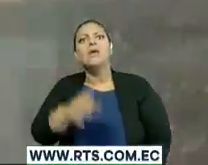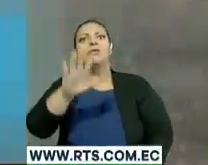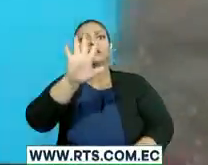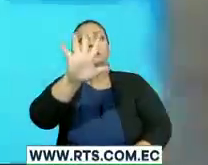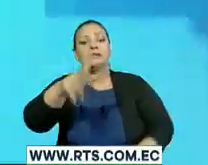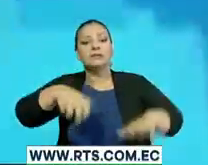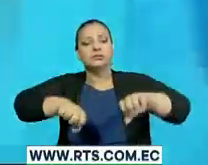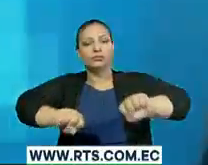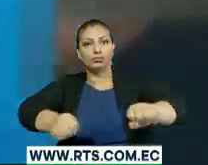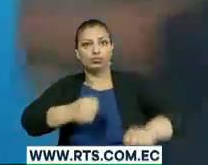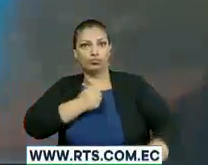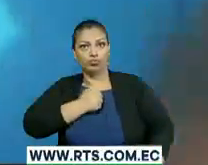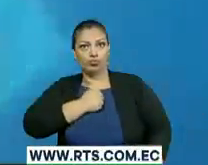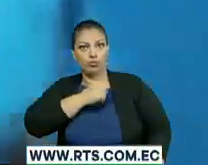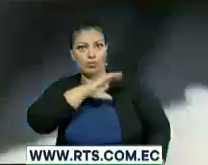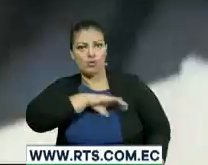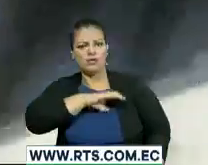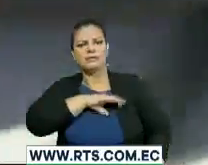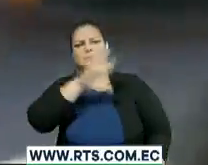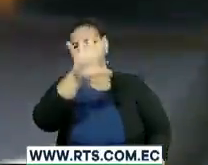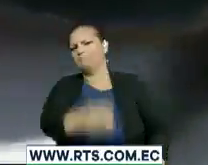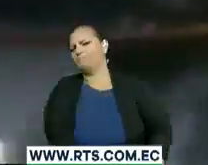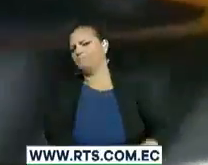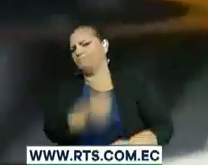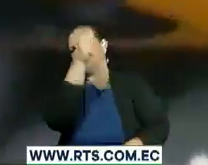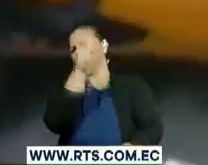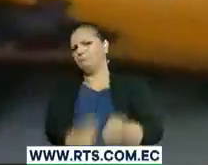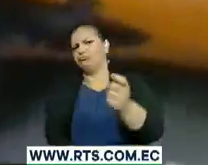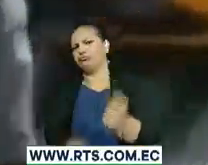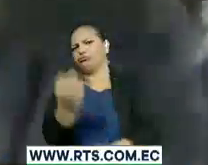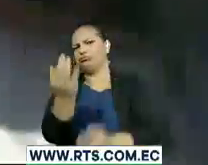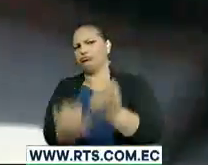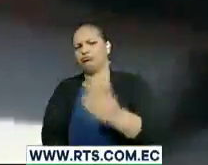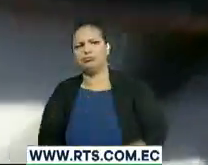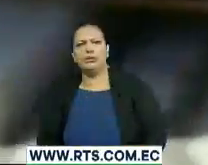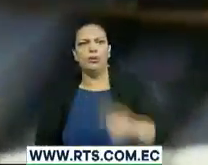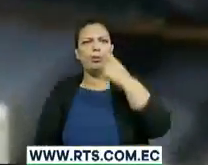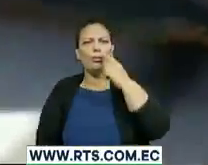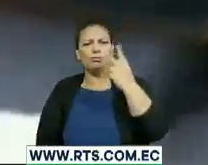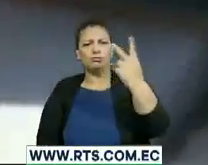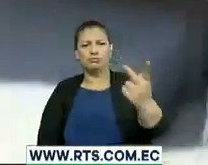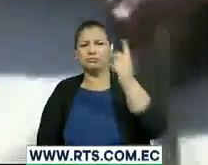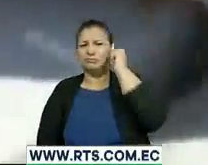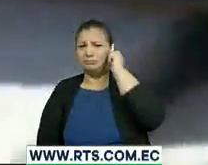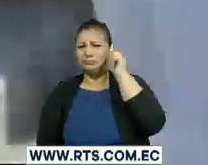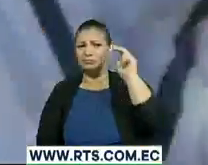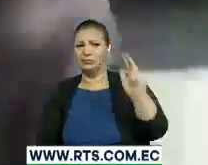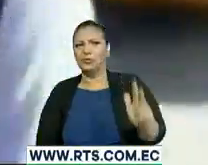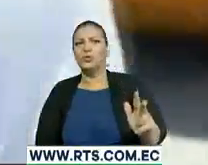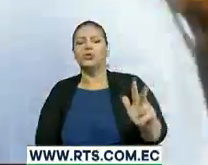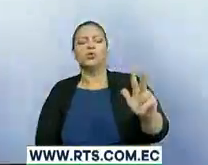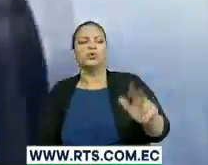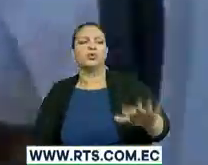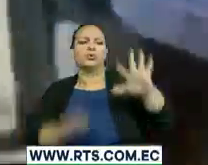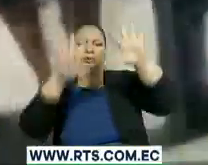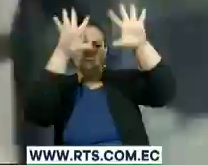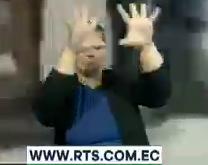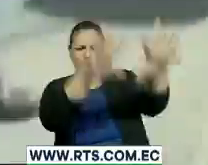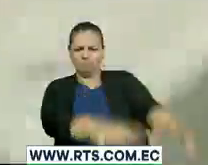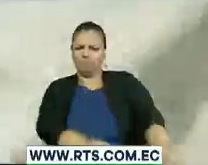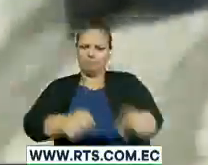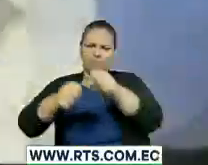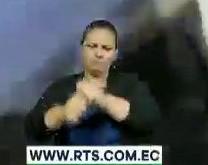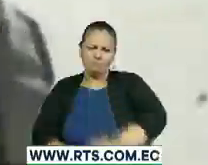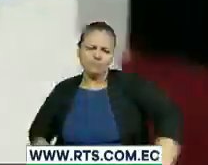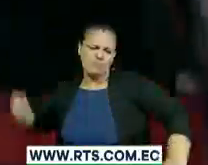policías heridos y lo peor, 2 hombres y una mujer asesinados de forma violenta, por decirlo menos. En un hecho que desató el infierno terrenal por